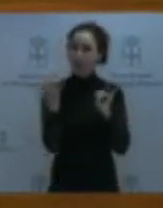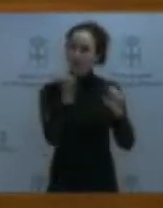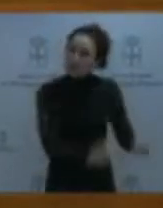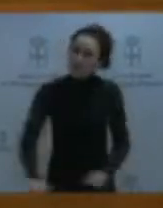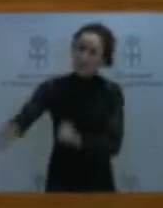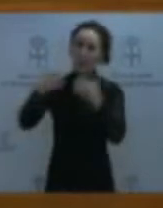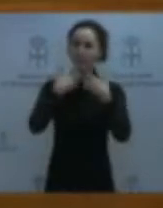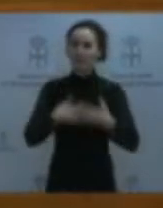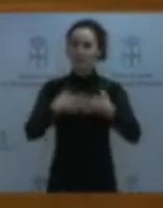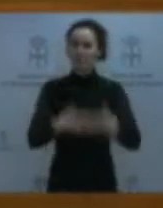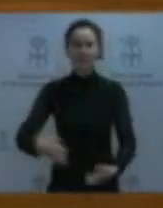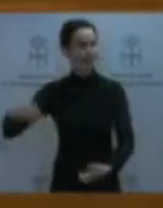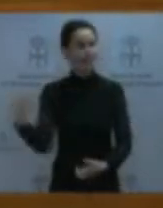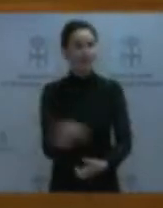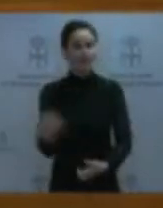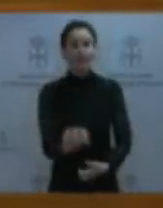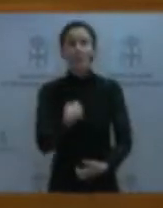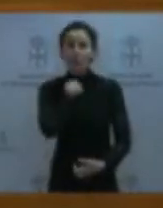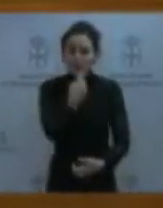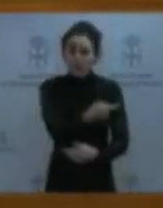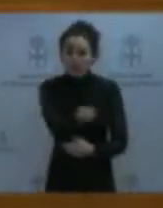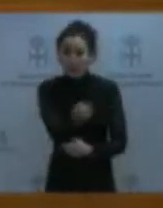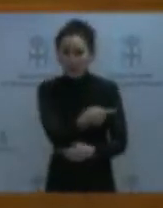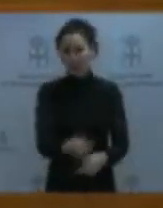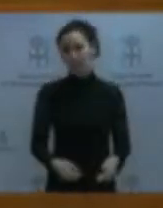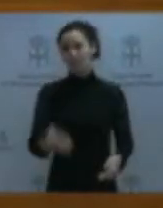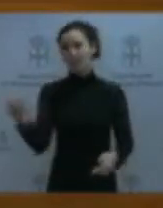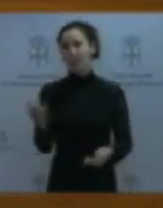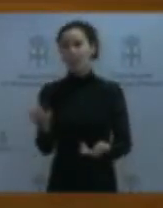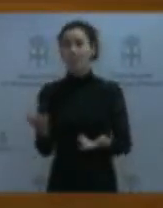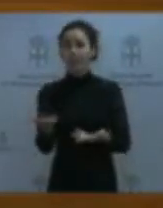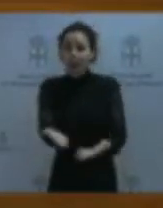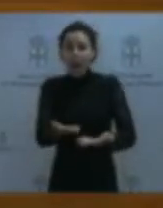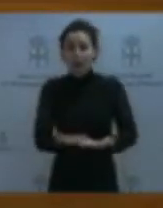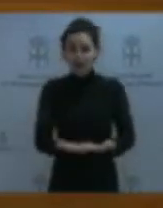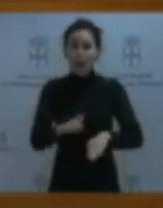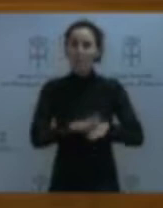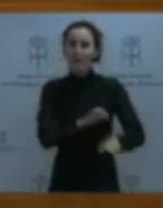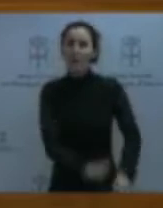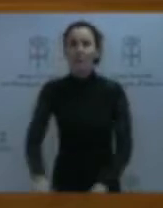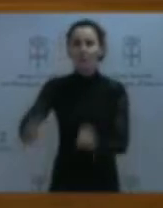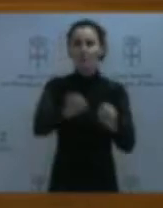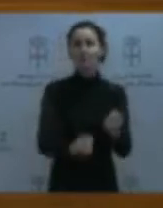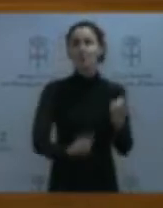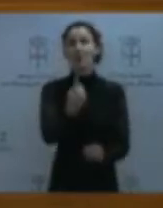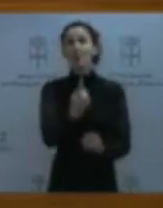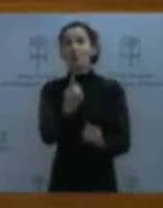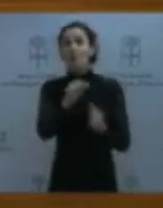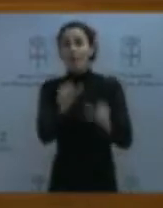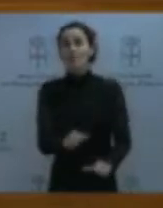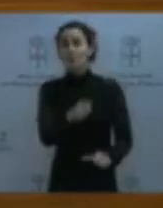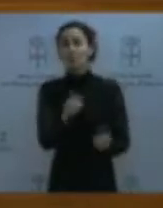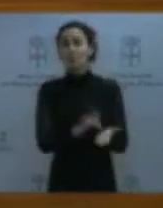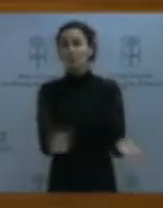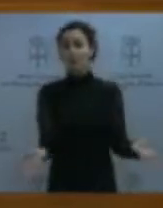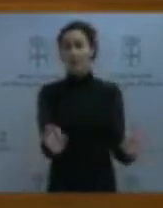Y ahí, yo se lo digo a ustedes también, ustedes deberían ayudar a defenderla, porque en alguna medida no lo están haciendo. Por ejemplo,